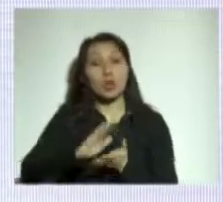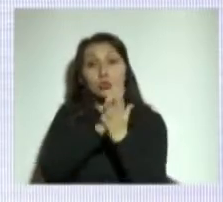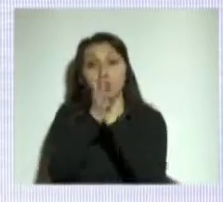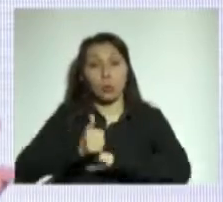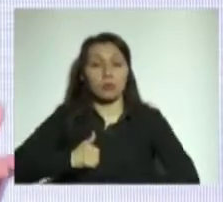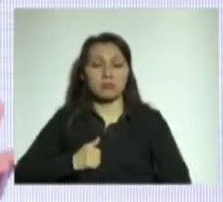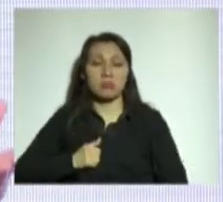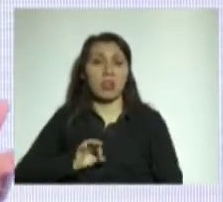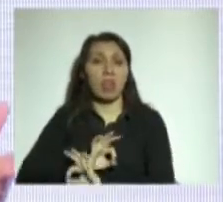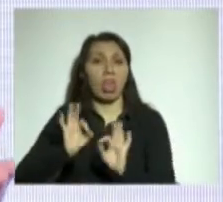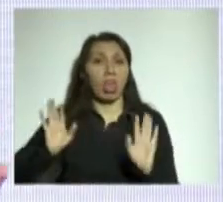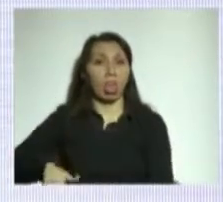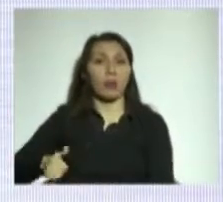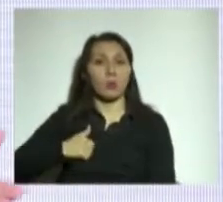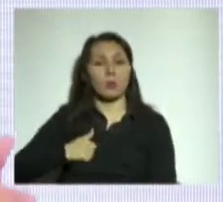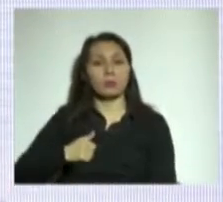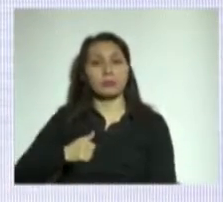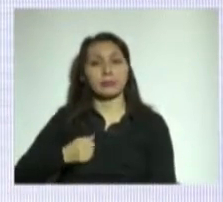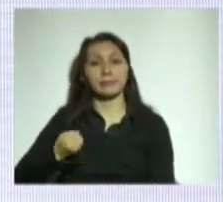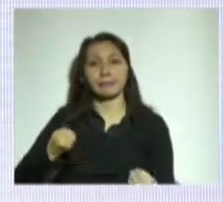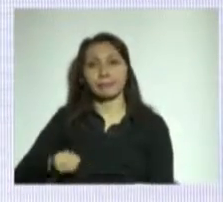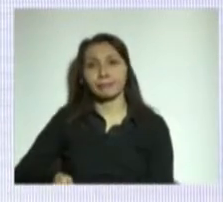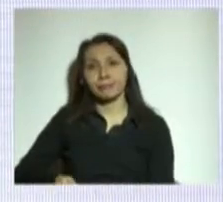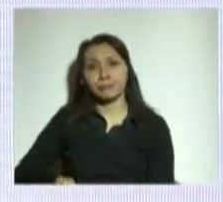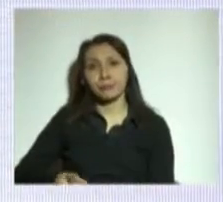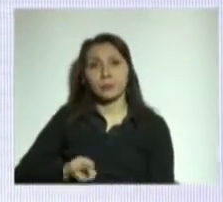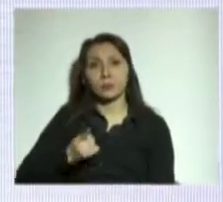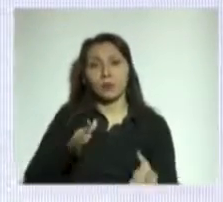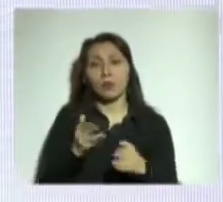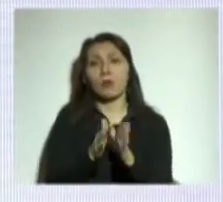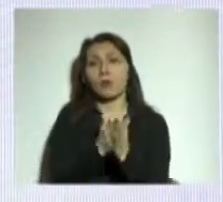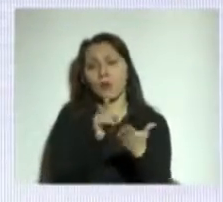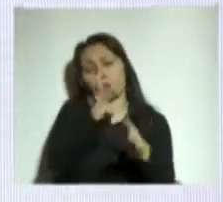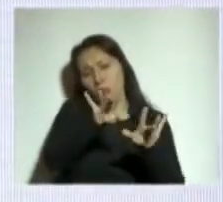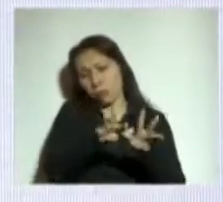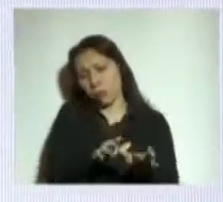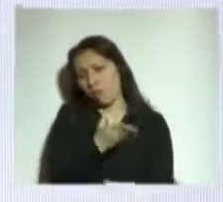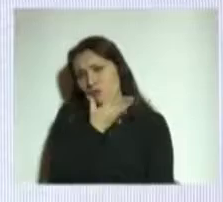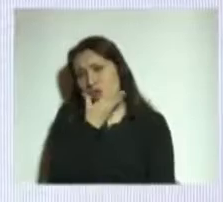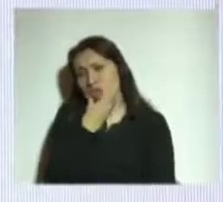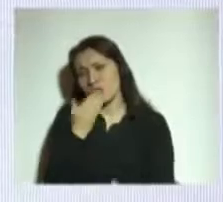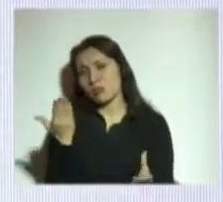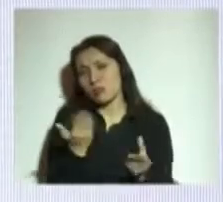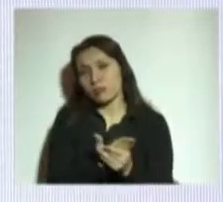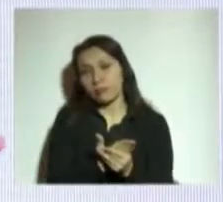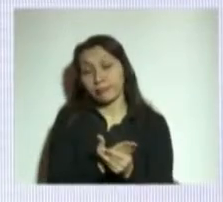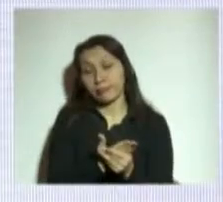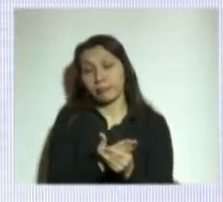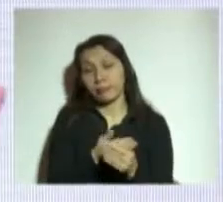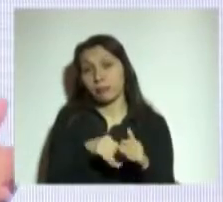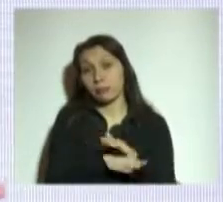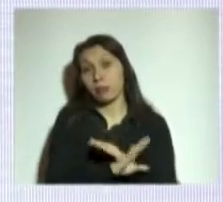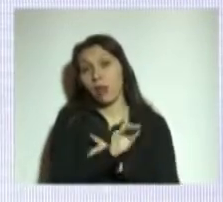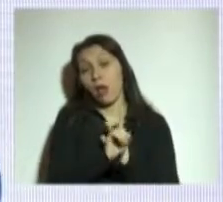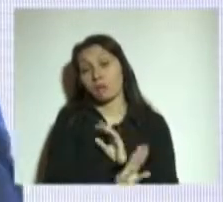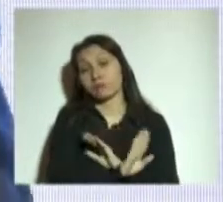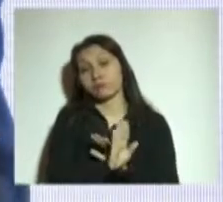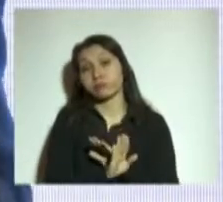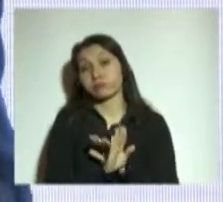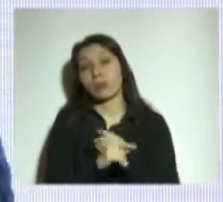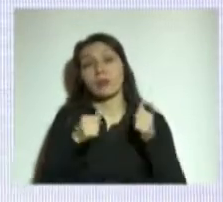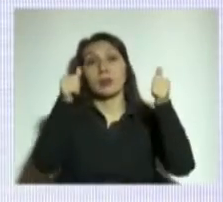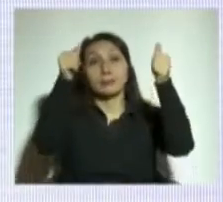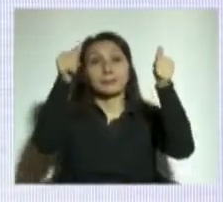cumplan, no lo cumple nadie. Y se queda en un documento precioso a cuatricomía que alguien pondrá en la